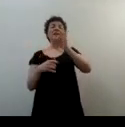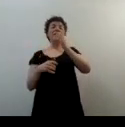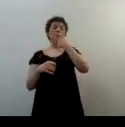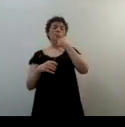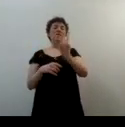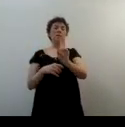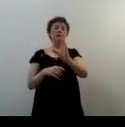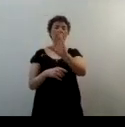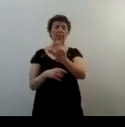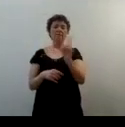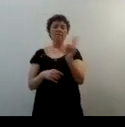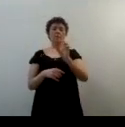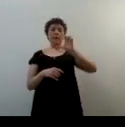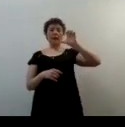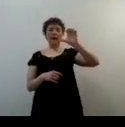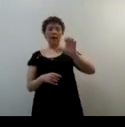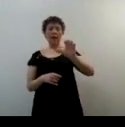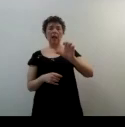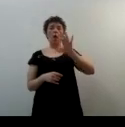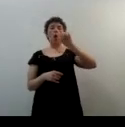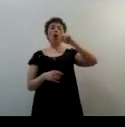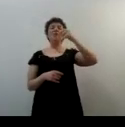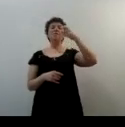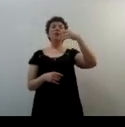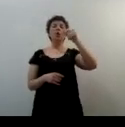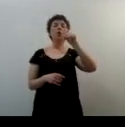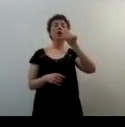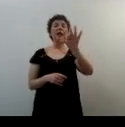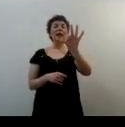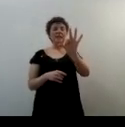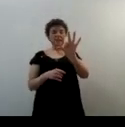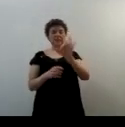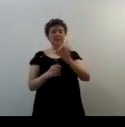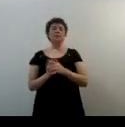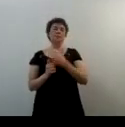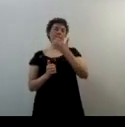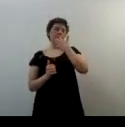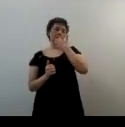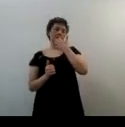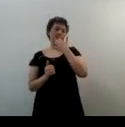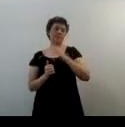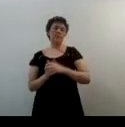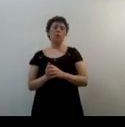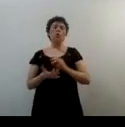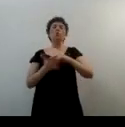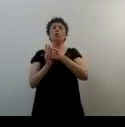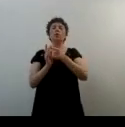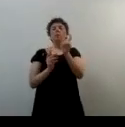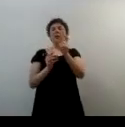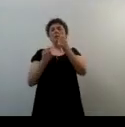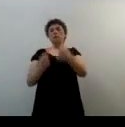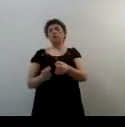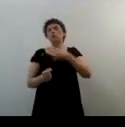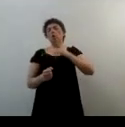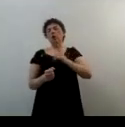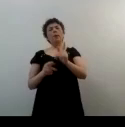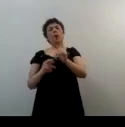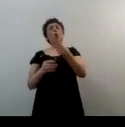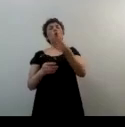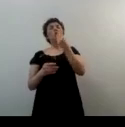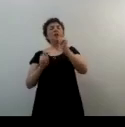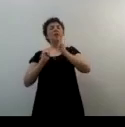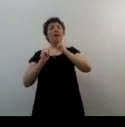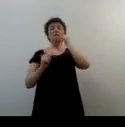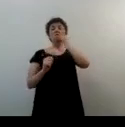E, polifenoles, flavonoides, que bueno, no me quiero poner muy técnico, pero claro, esos nutrientes que te aporta, por ejemplo, esa fruta que